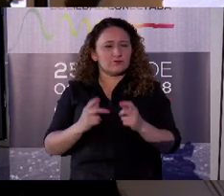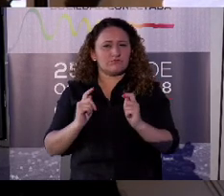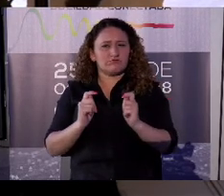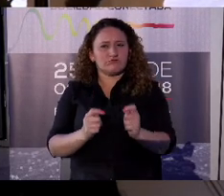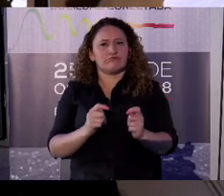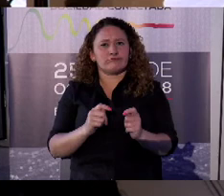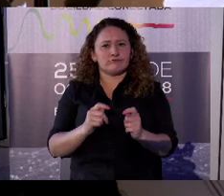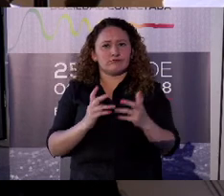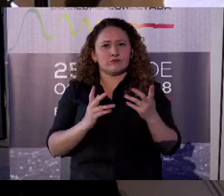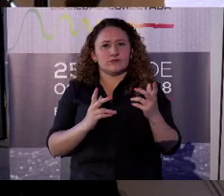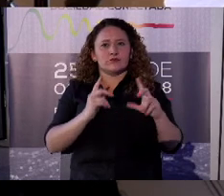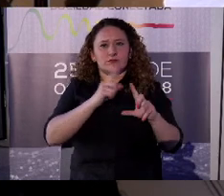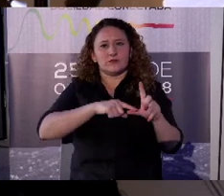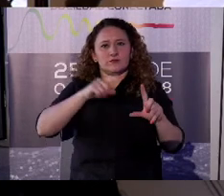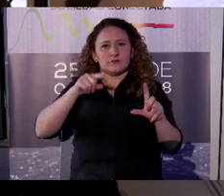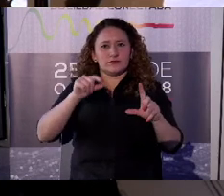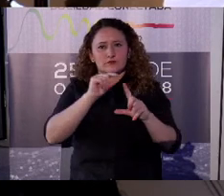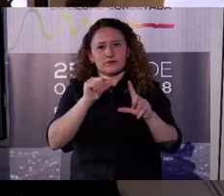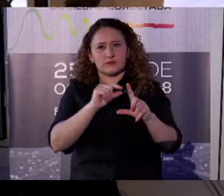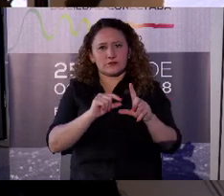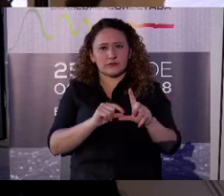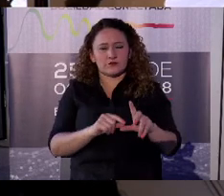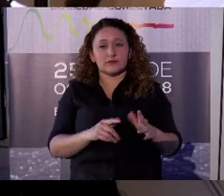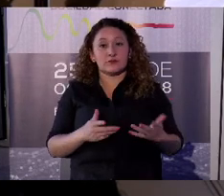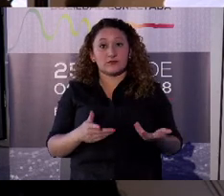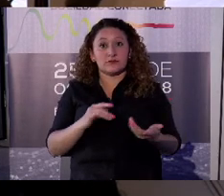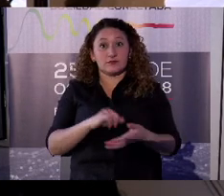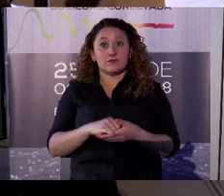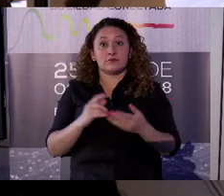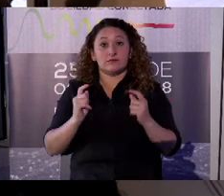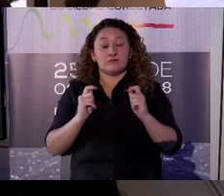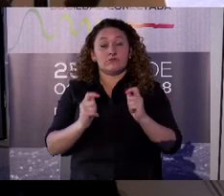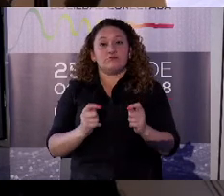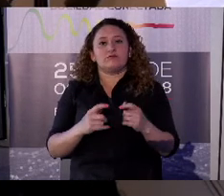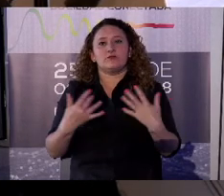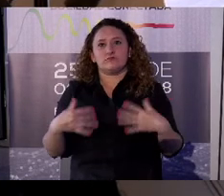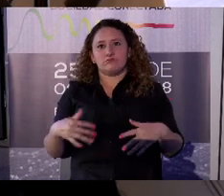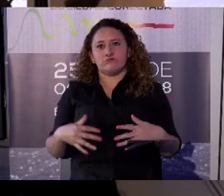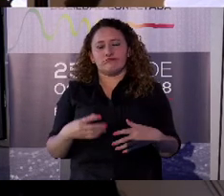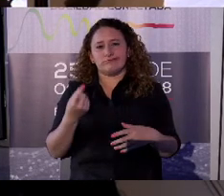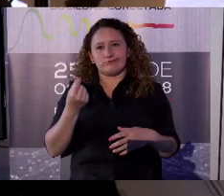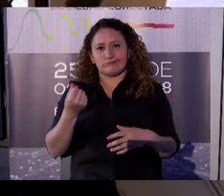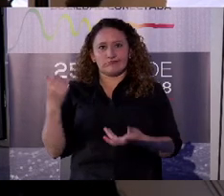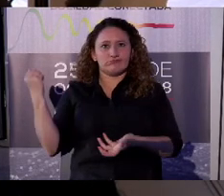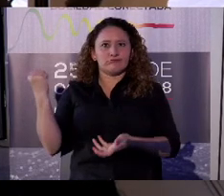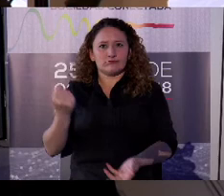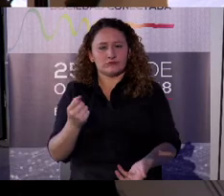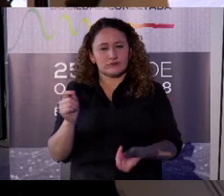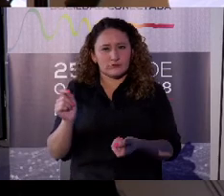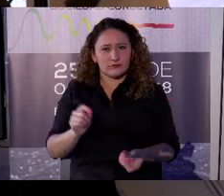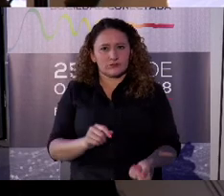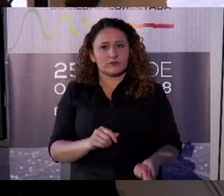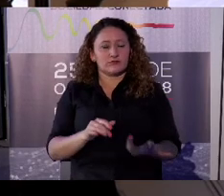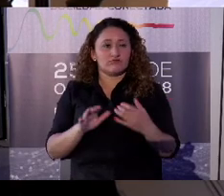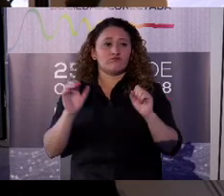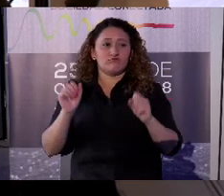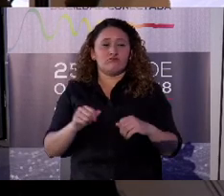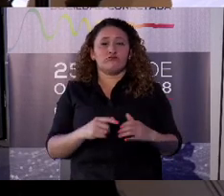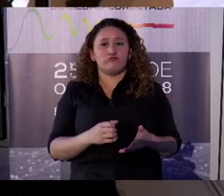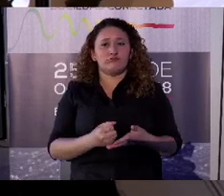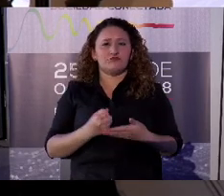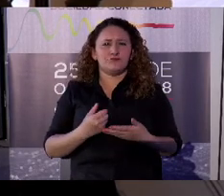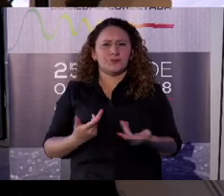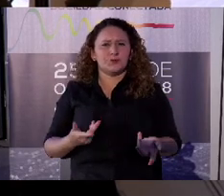de espectro radioeléctrico. La asignación de espectro radioeléctrico gatilla inversiones. La asignación de espectro radioeléctrico puede